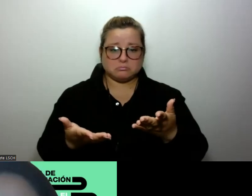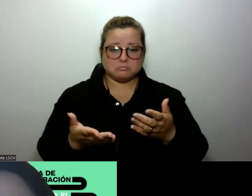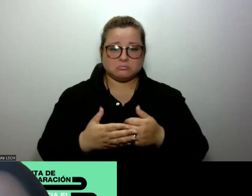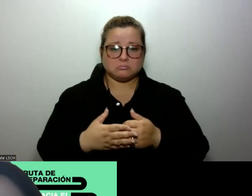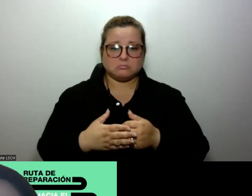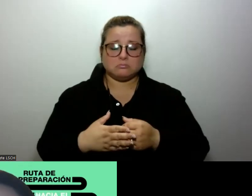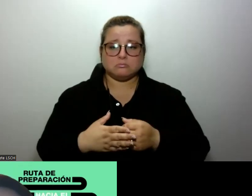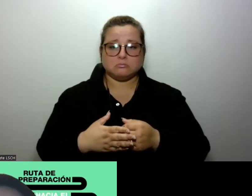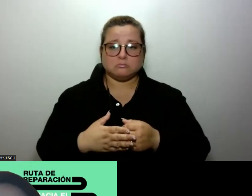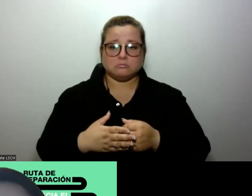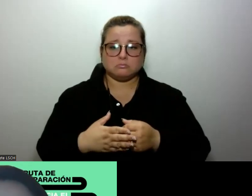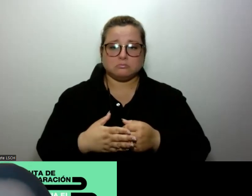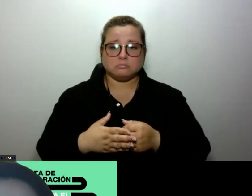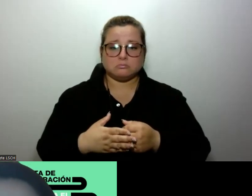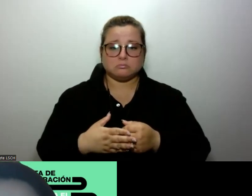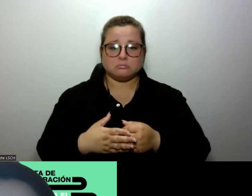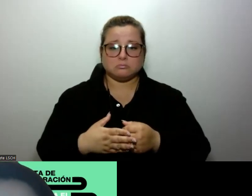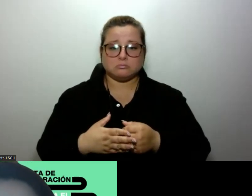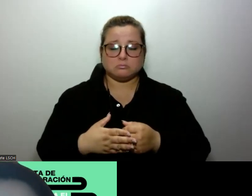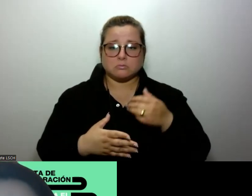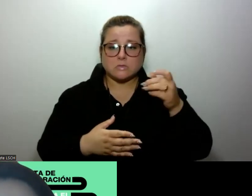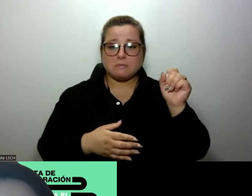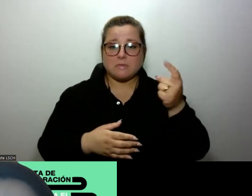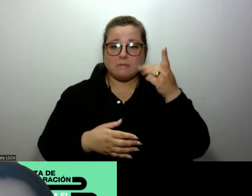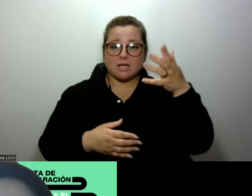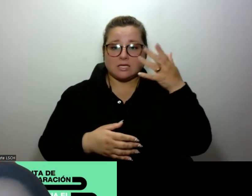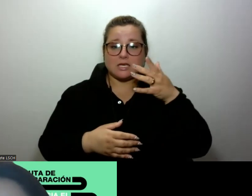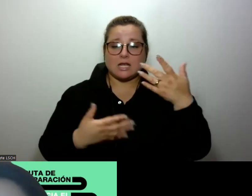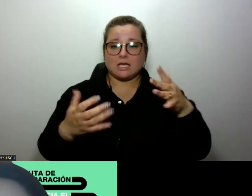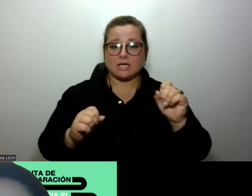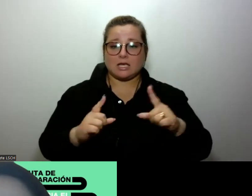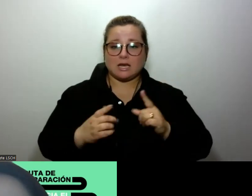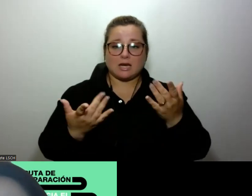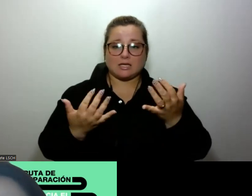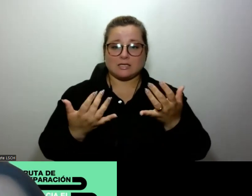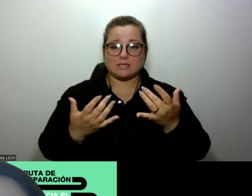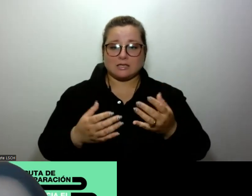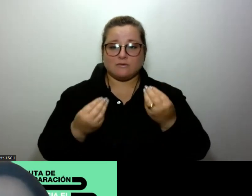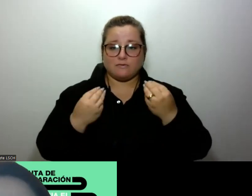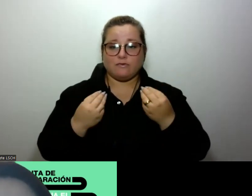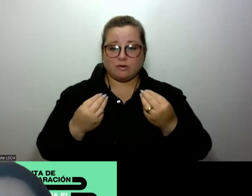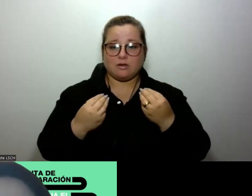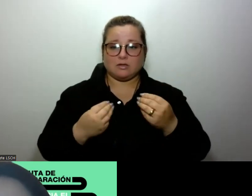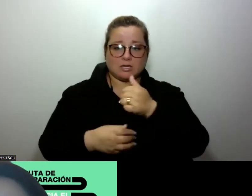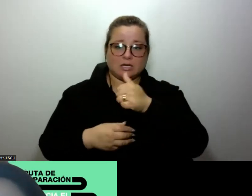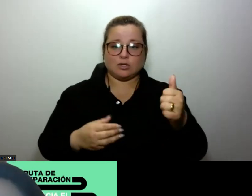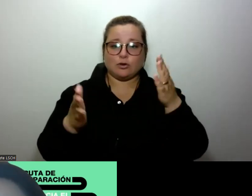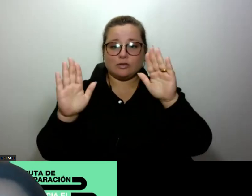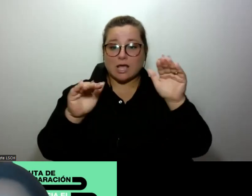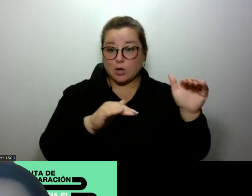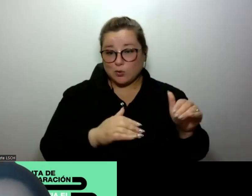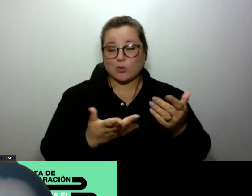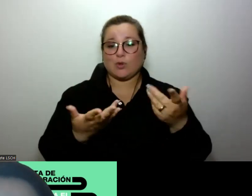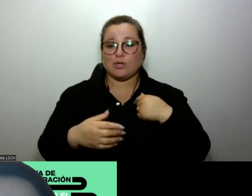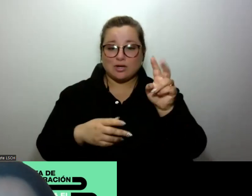ahora acá nos Comenta Ignacio la primera charla desde que egresó hace un año y la necesitaba de nada Muchas gracias a todos por los saludos estuve